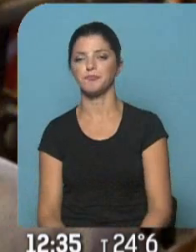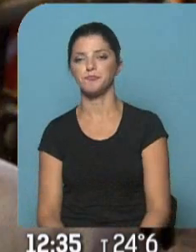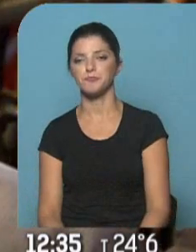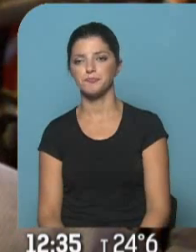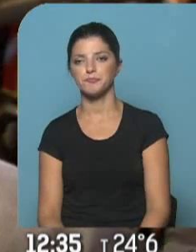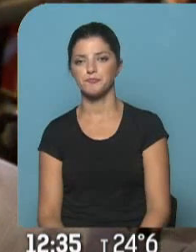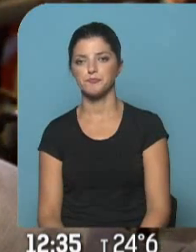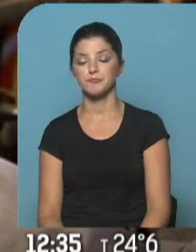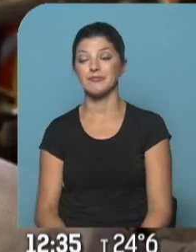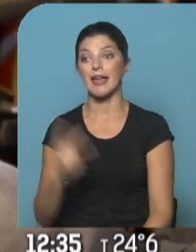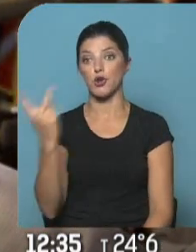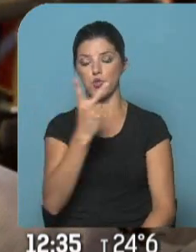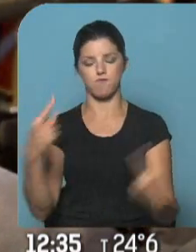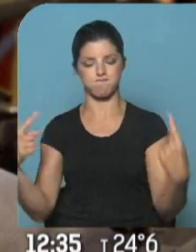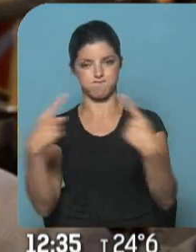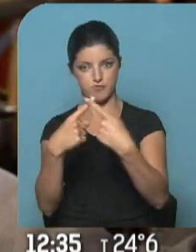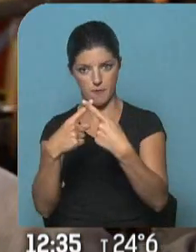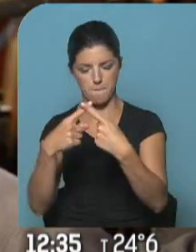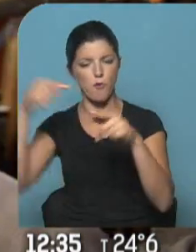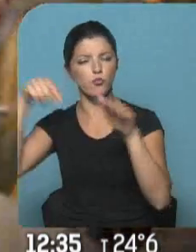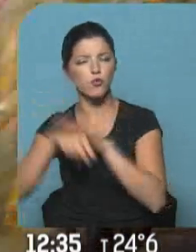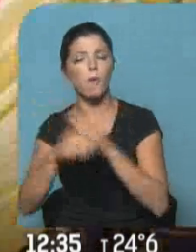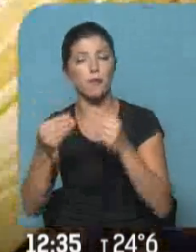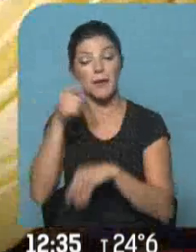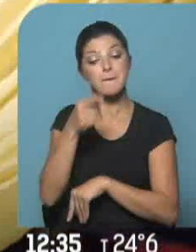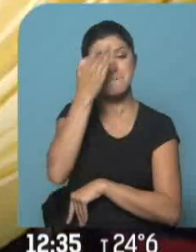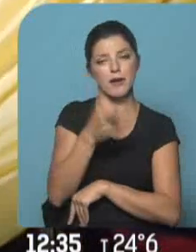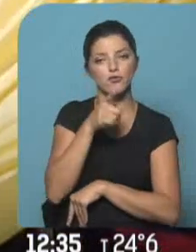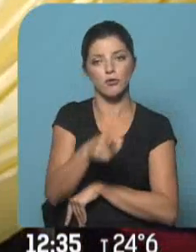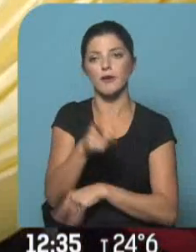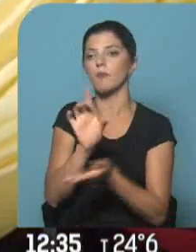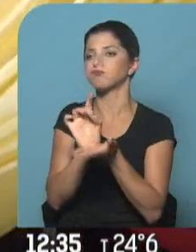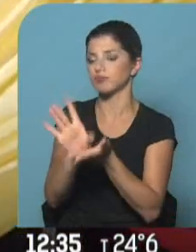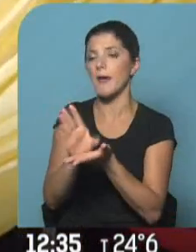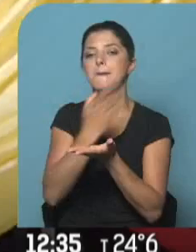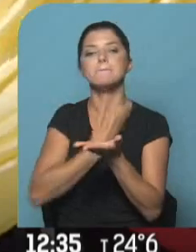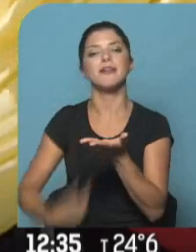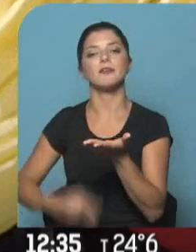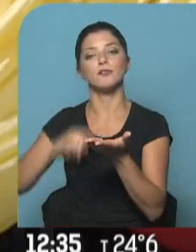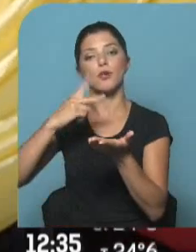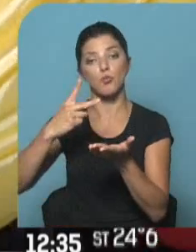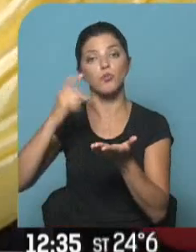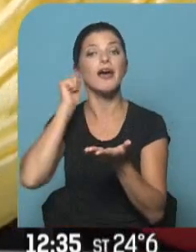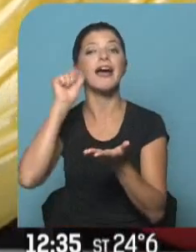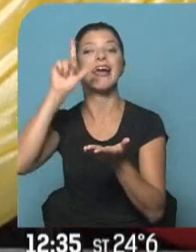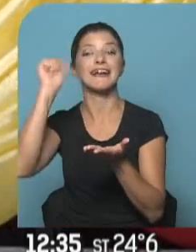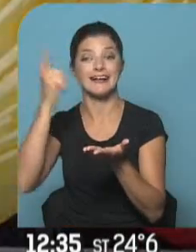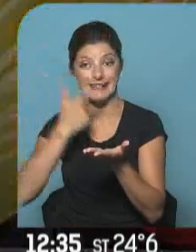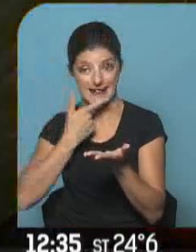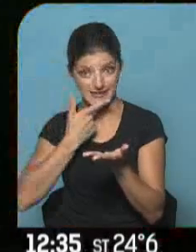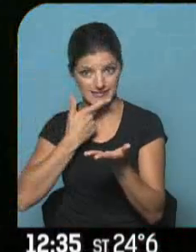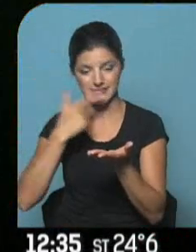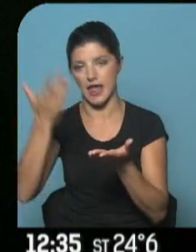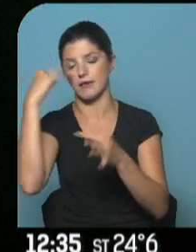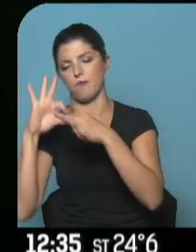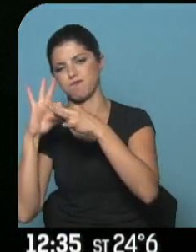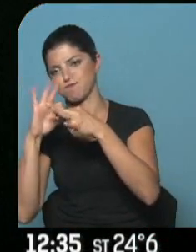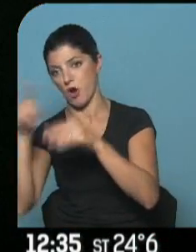La escalada entre ambos aumentó cuando Moreno retiró de sus funciones al vicepresidente Jorge Glass, un estrecho aliado de